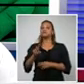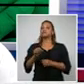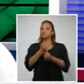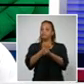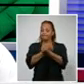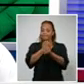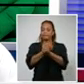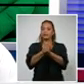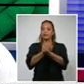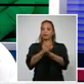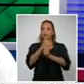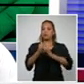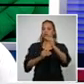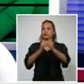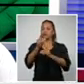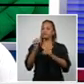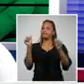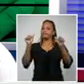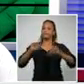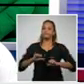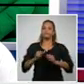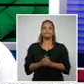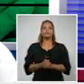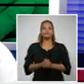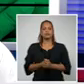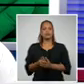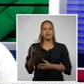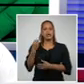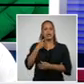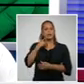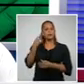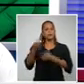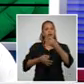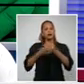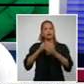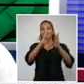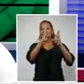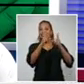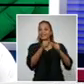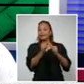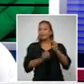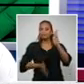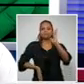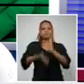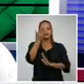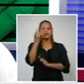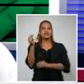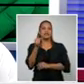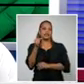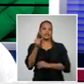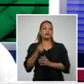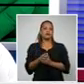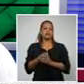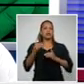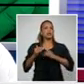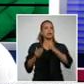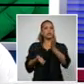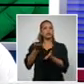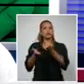de estos pacientes. Me decía ella, cifra récord negativa, recuperados el